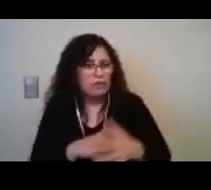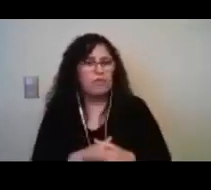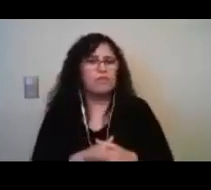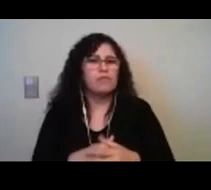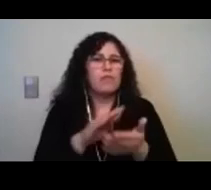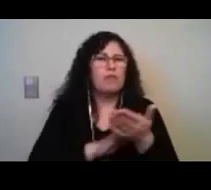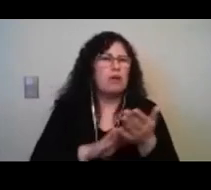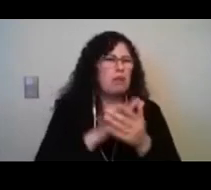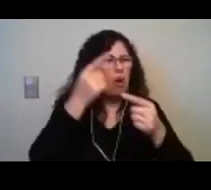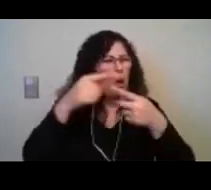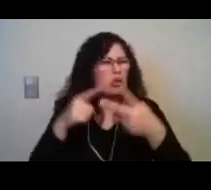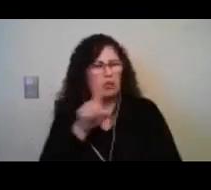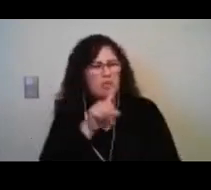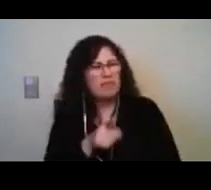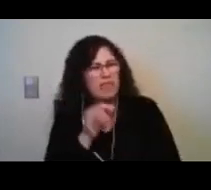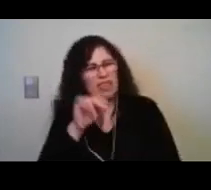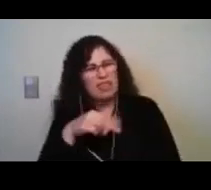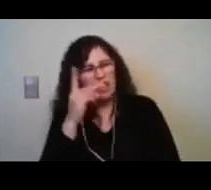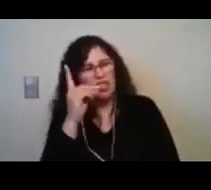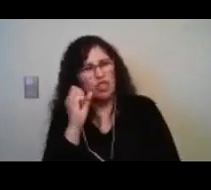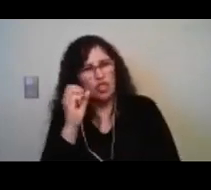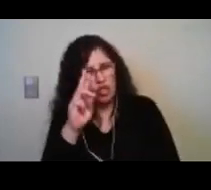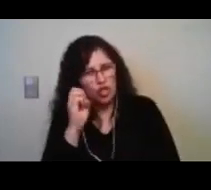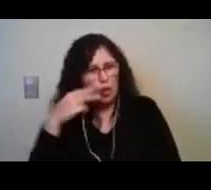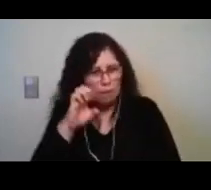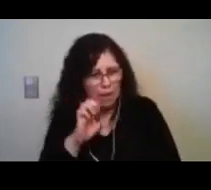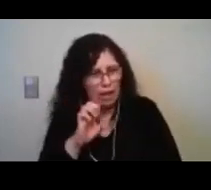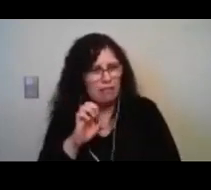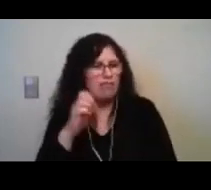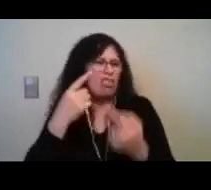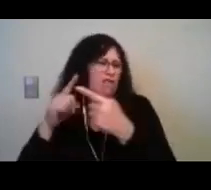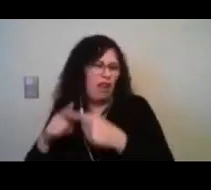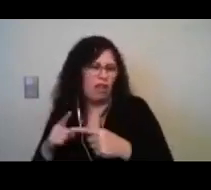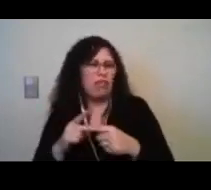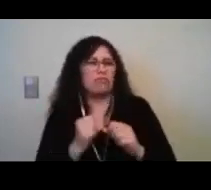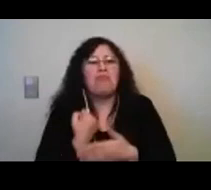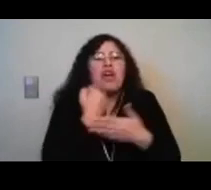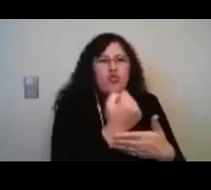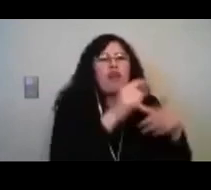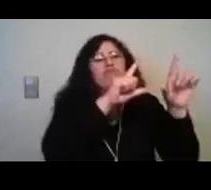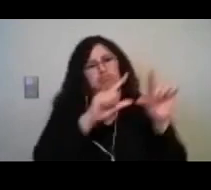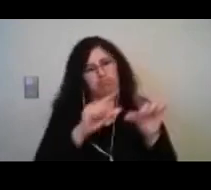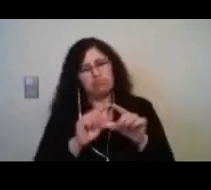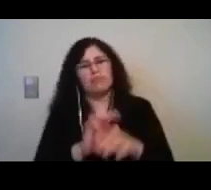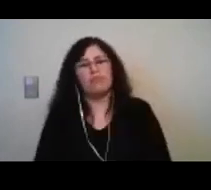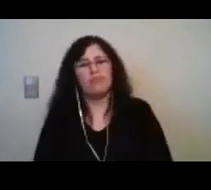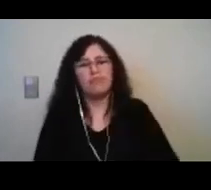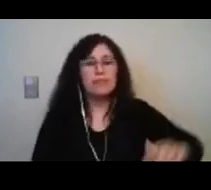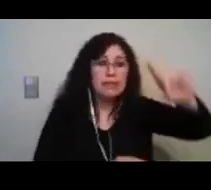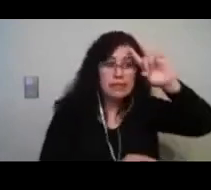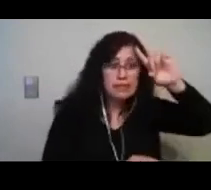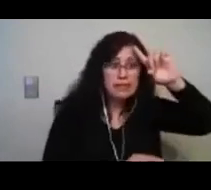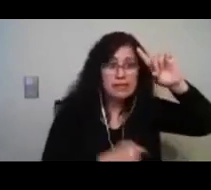West, Lennox-Gastaut y síndrome de Dravet. Ahora sí, alguien creo que quería preguntar algo. En el